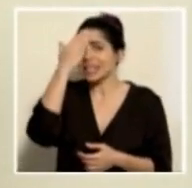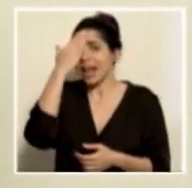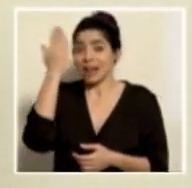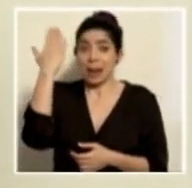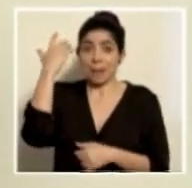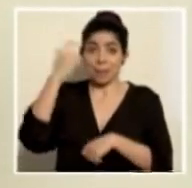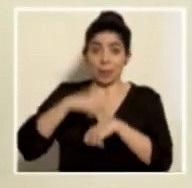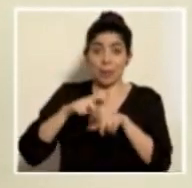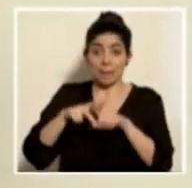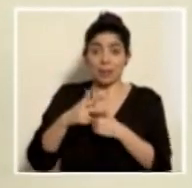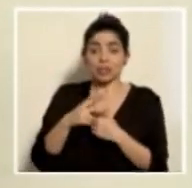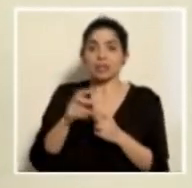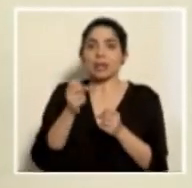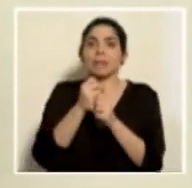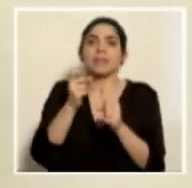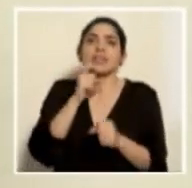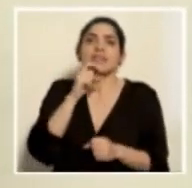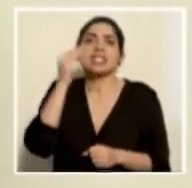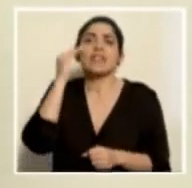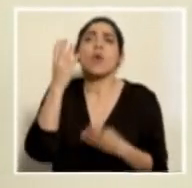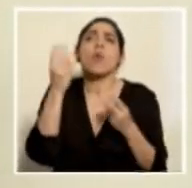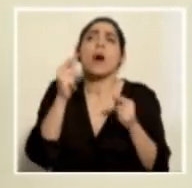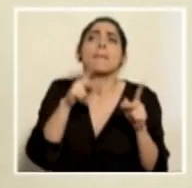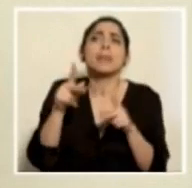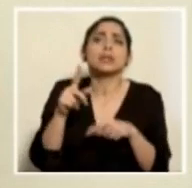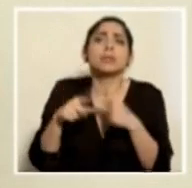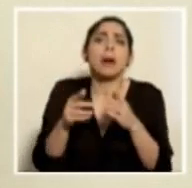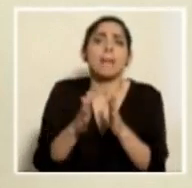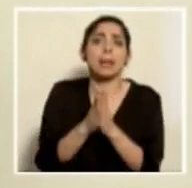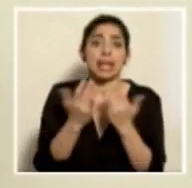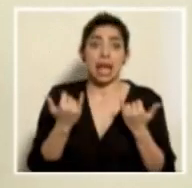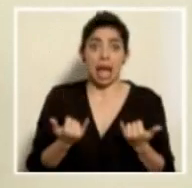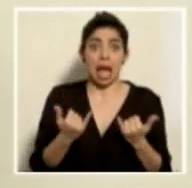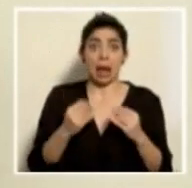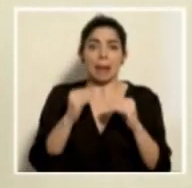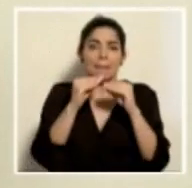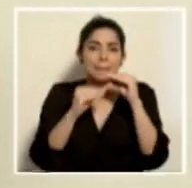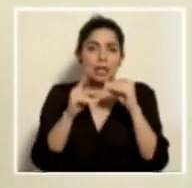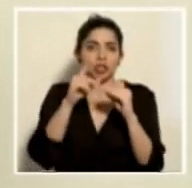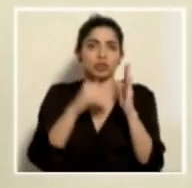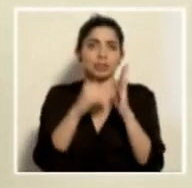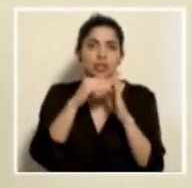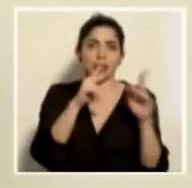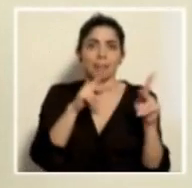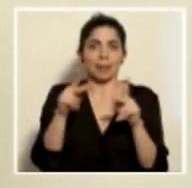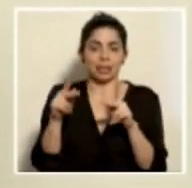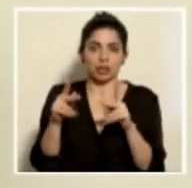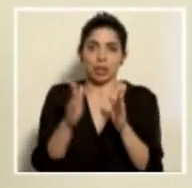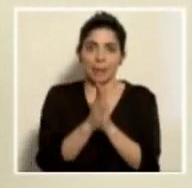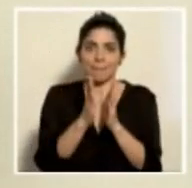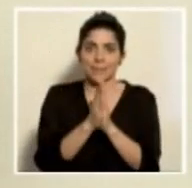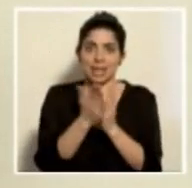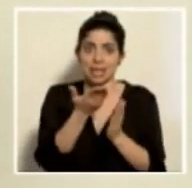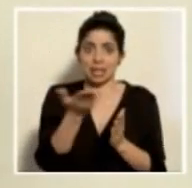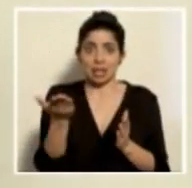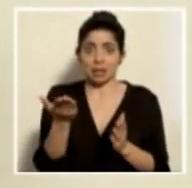momento inicial cuánta gente lo iba a pedir, que está llegando ya poco menos de 1 millón de personas.